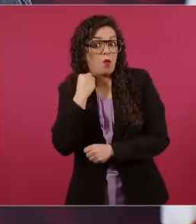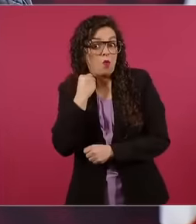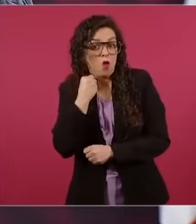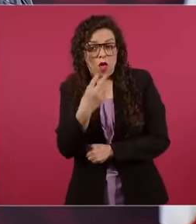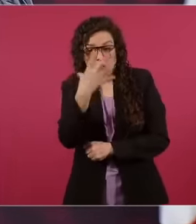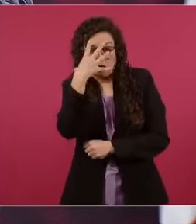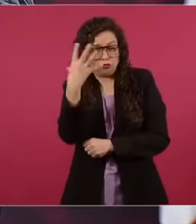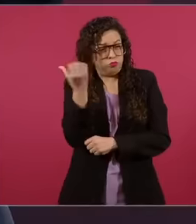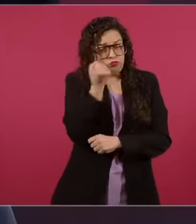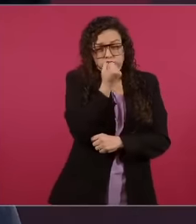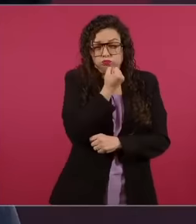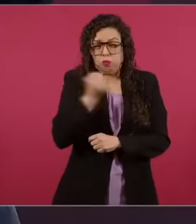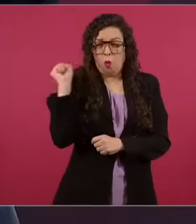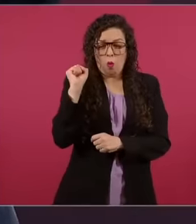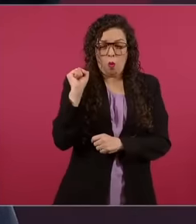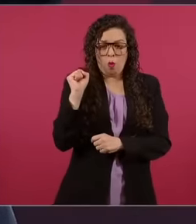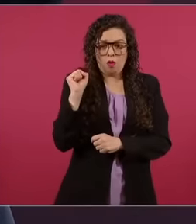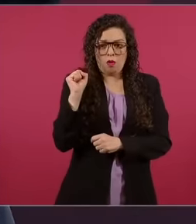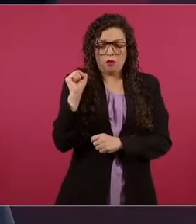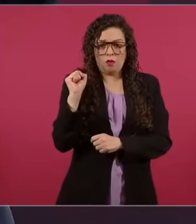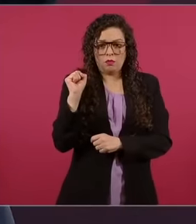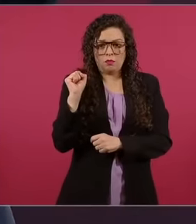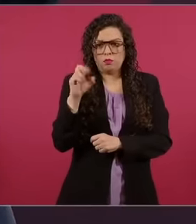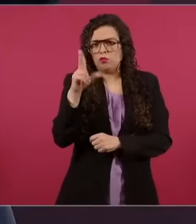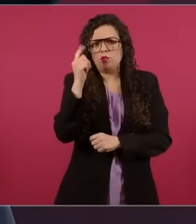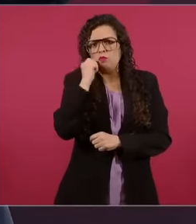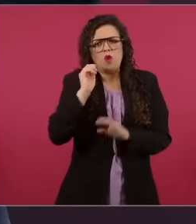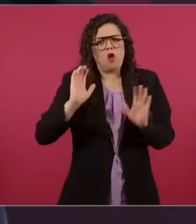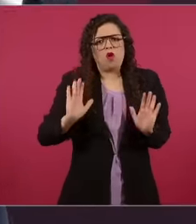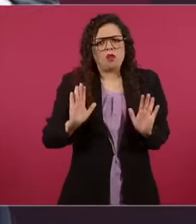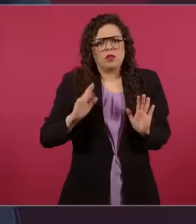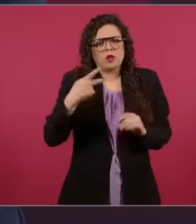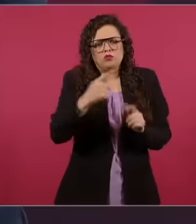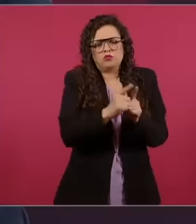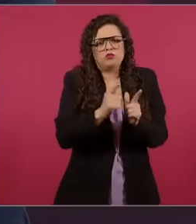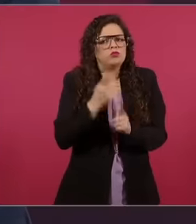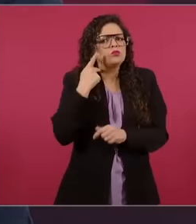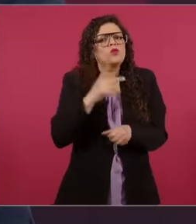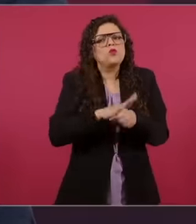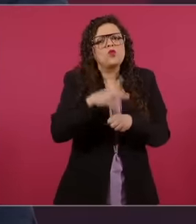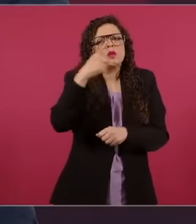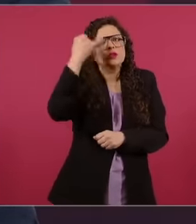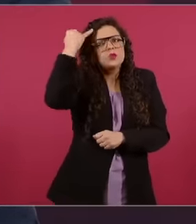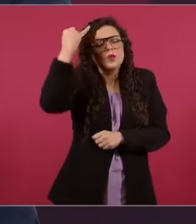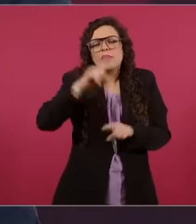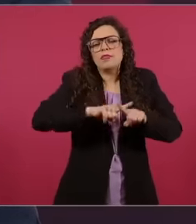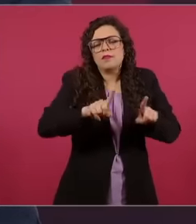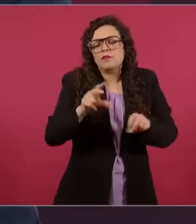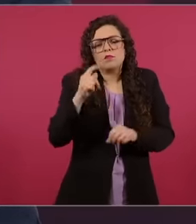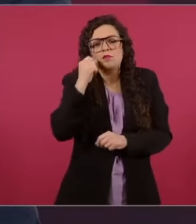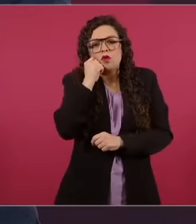serios, independientemente de sus posturas ideológicas,